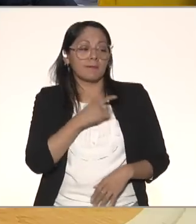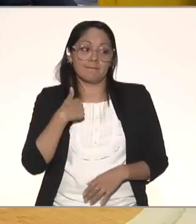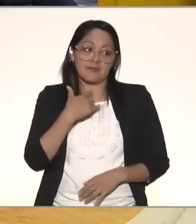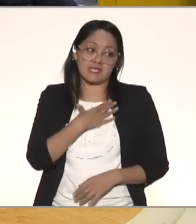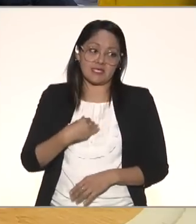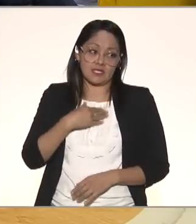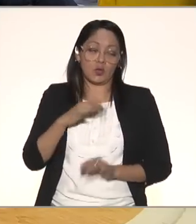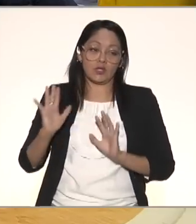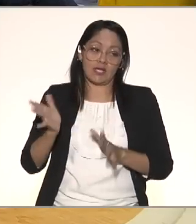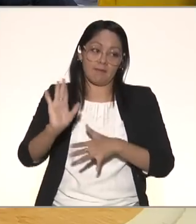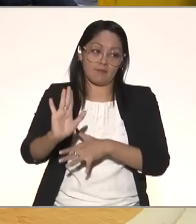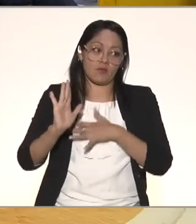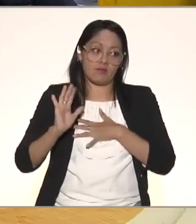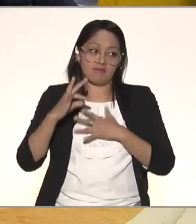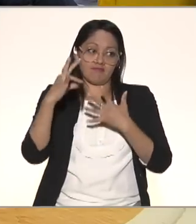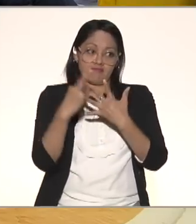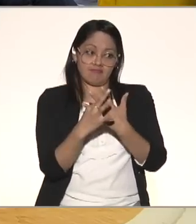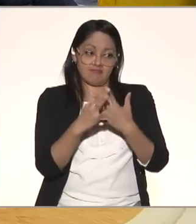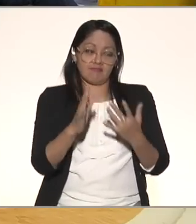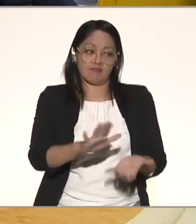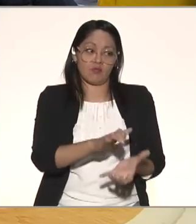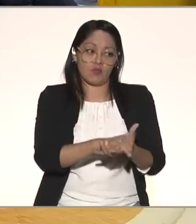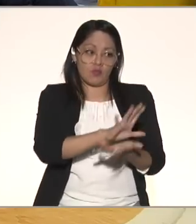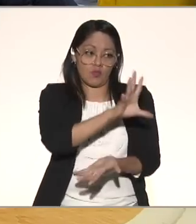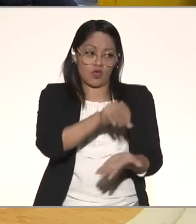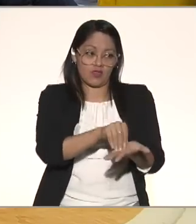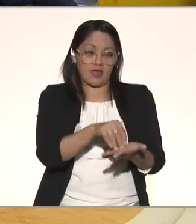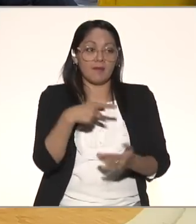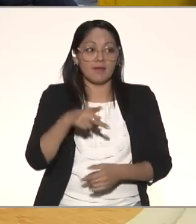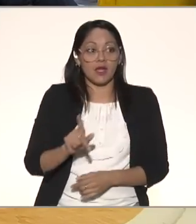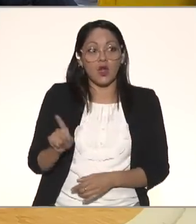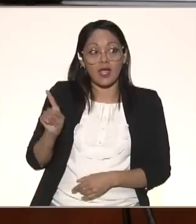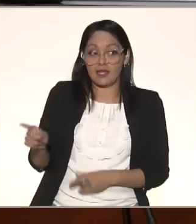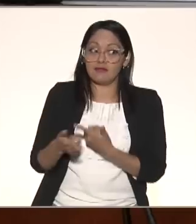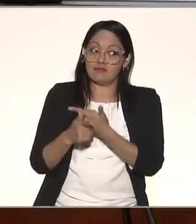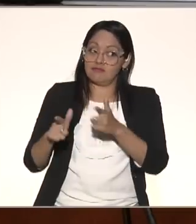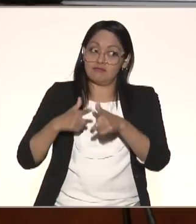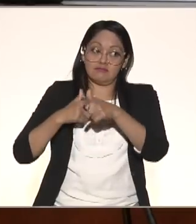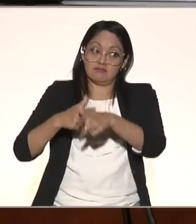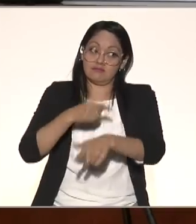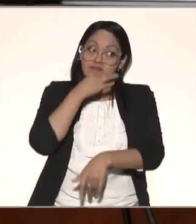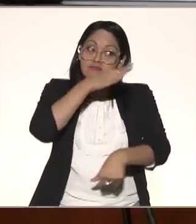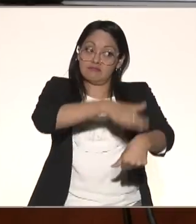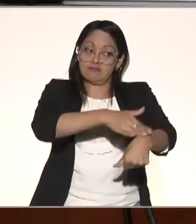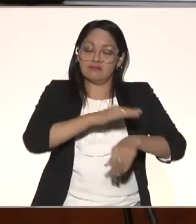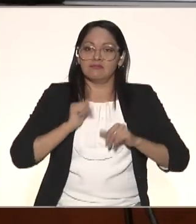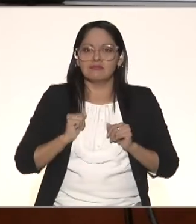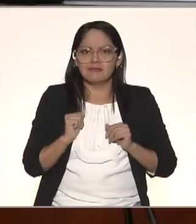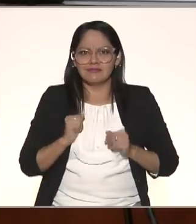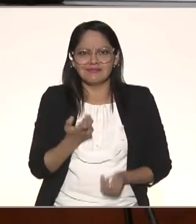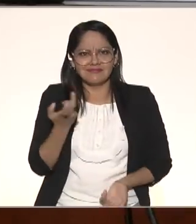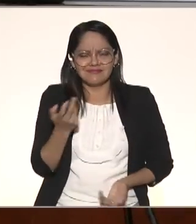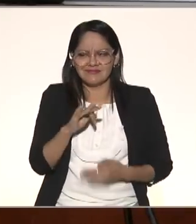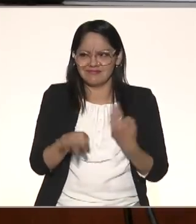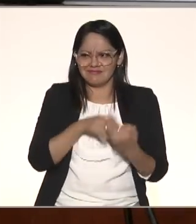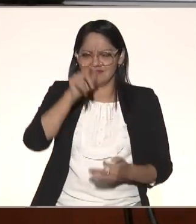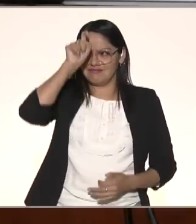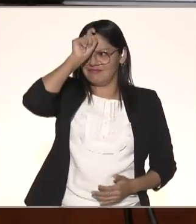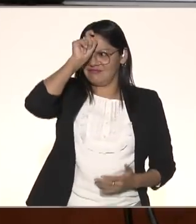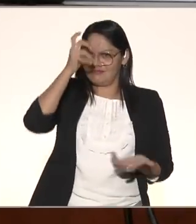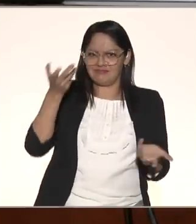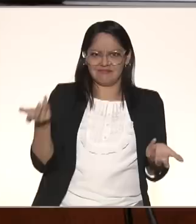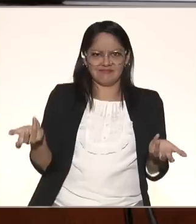hijo se va a comprometer, pero que a ella le quede claro que él no por eso va a perder su libertad. O sea, él y todos nos quedamos así como de